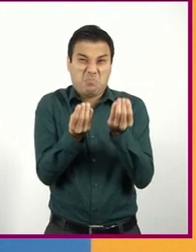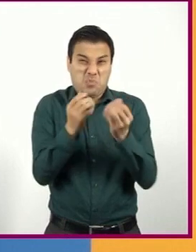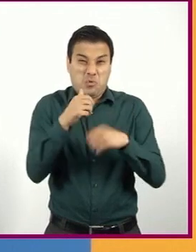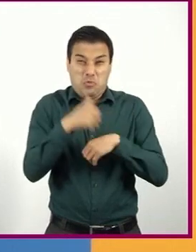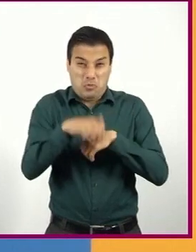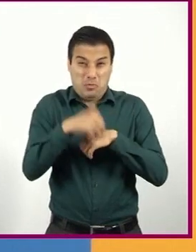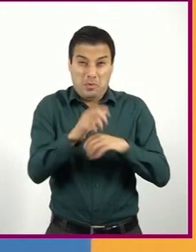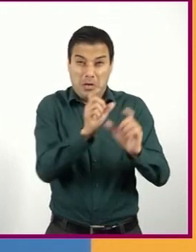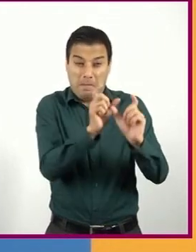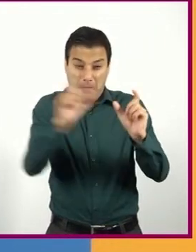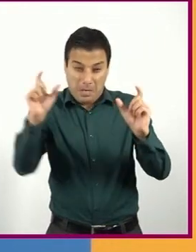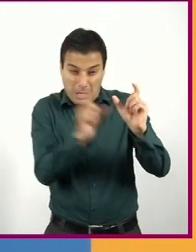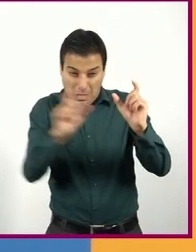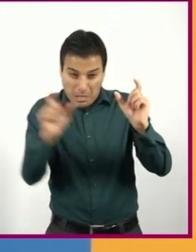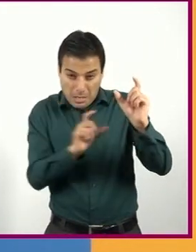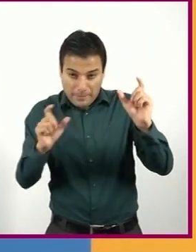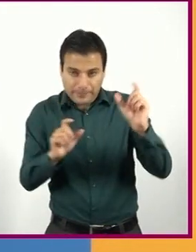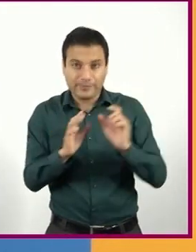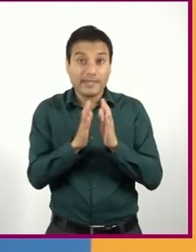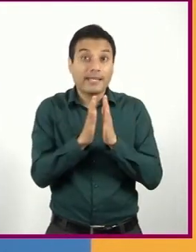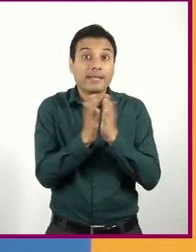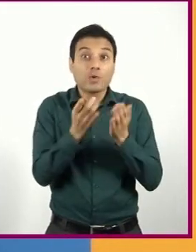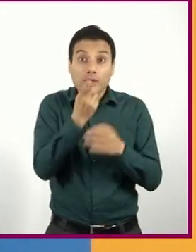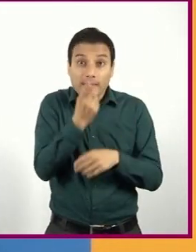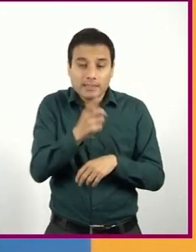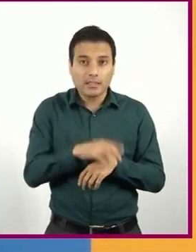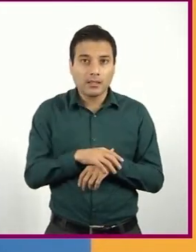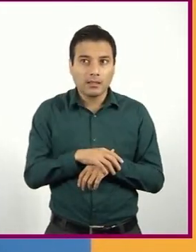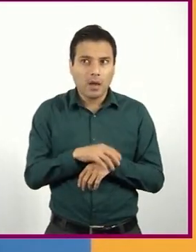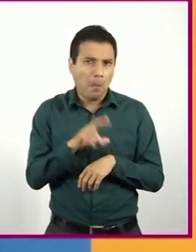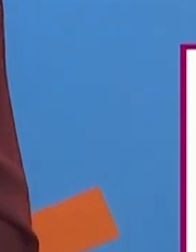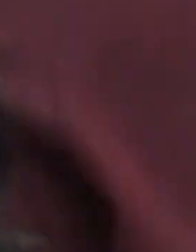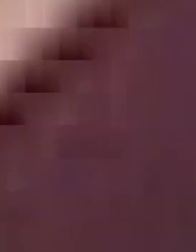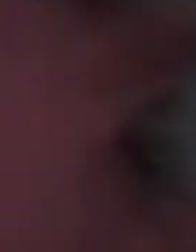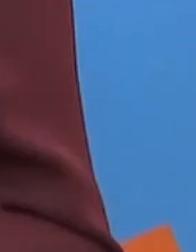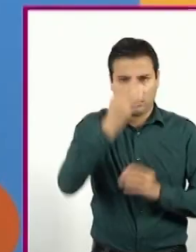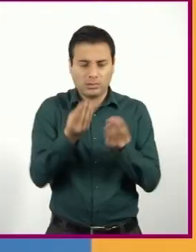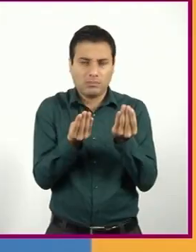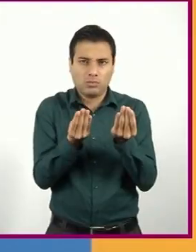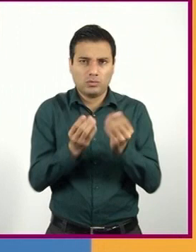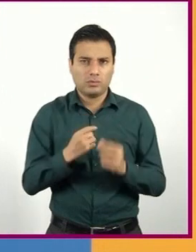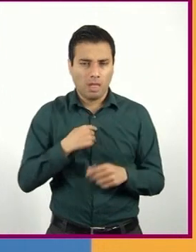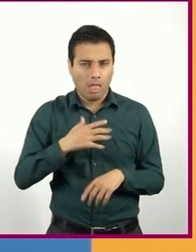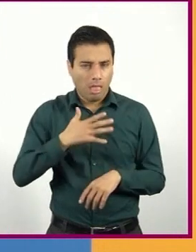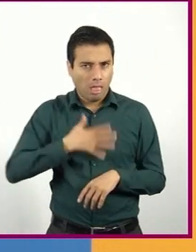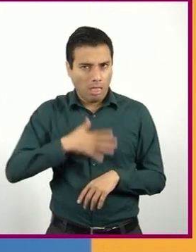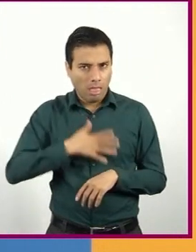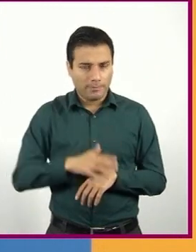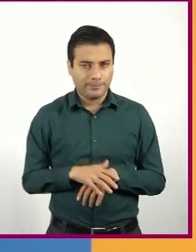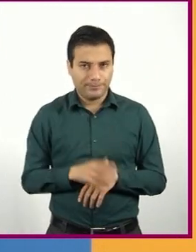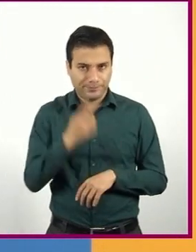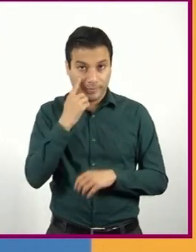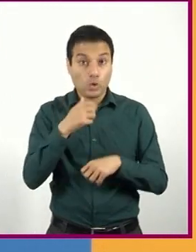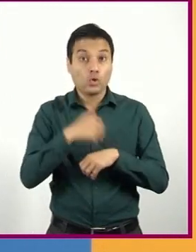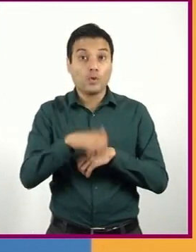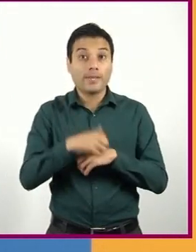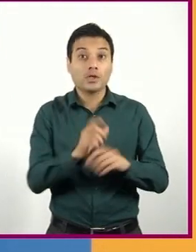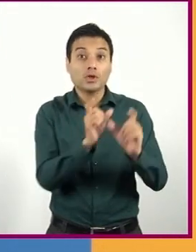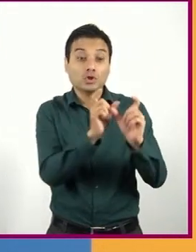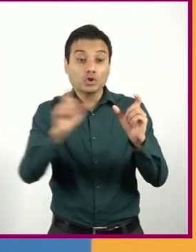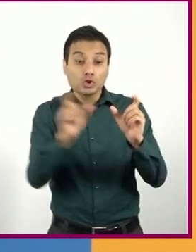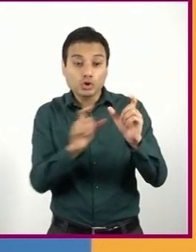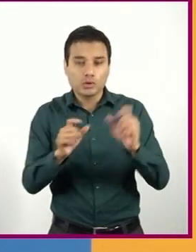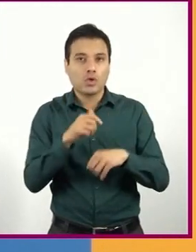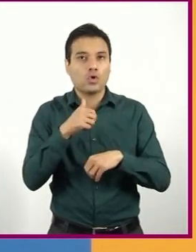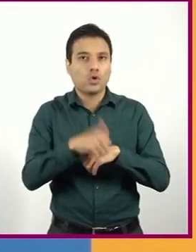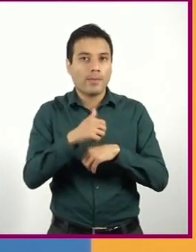números, como se menciona en el libro, en realidad no son tantos. Esta serie solo tiene números naturales,